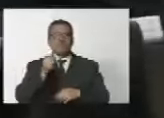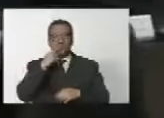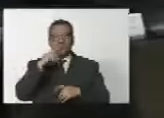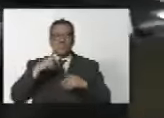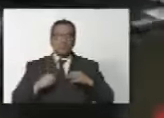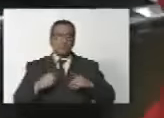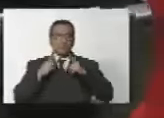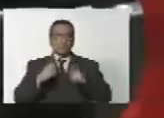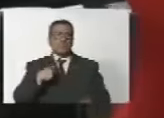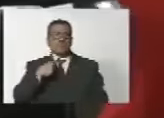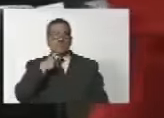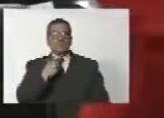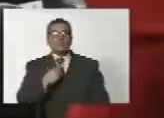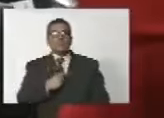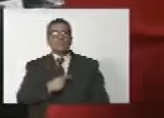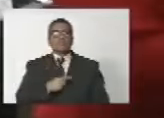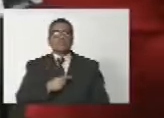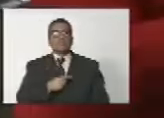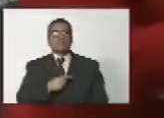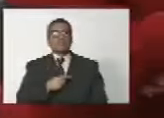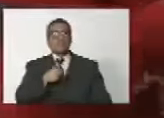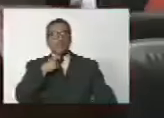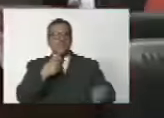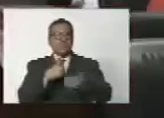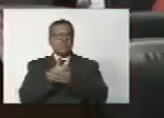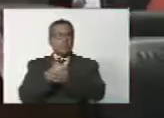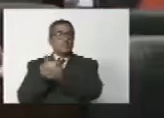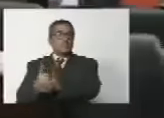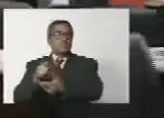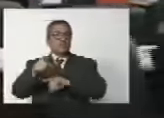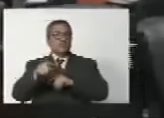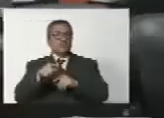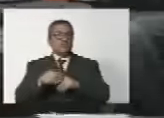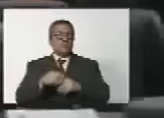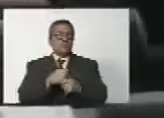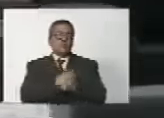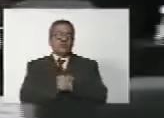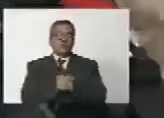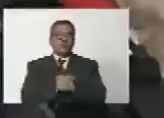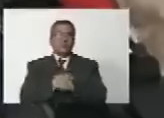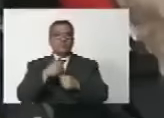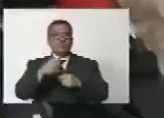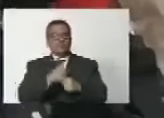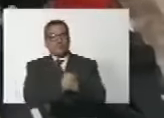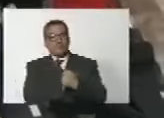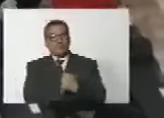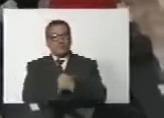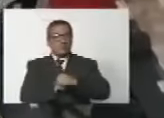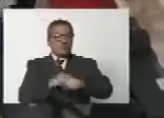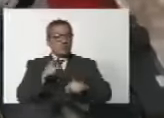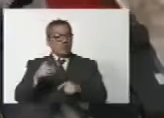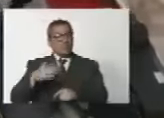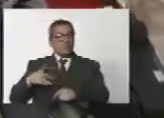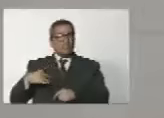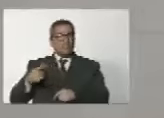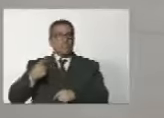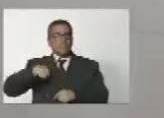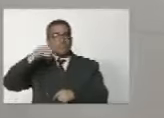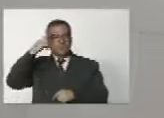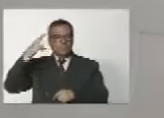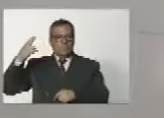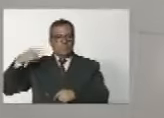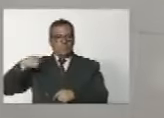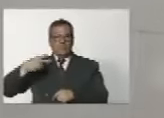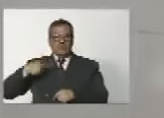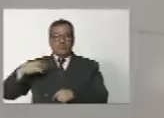oportuno decir que solidarizarnos con ella, que hablar del cariño y del amor que sentimos y del orgullo